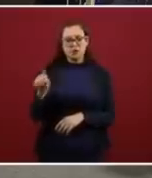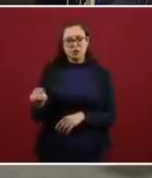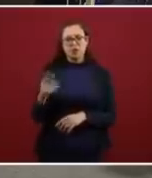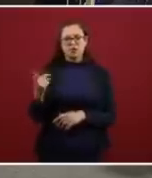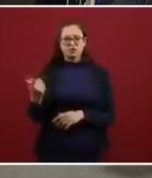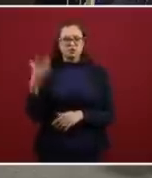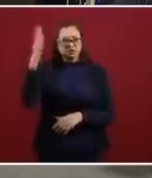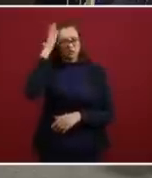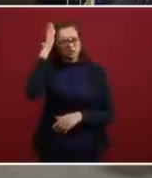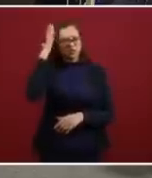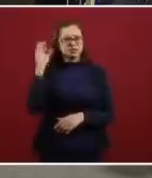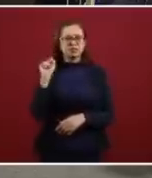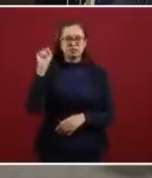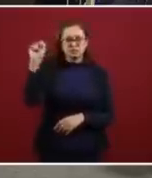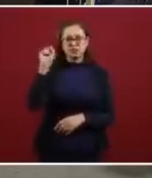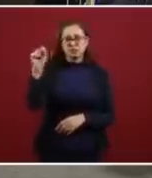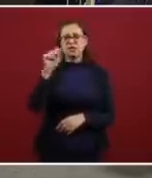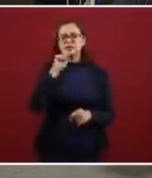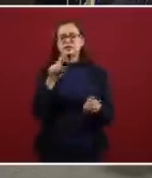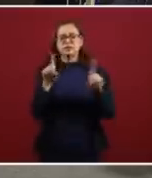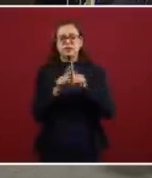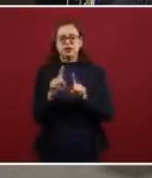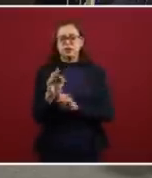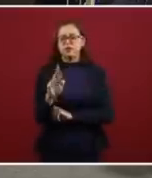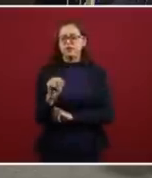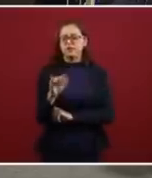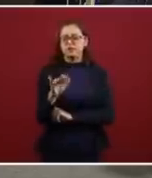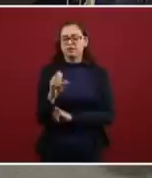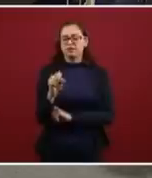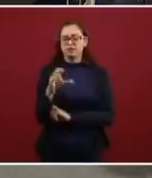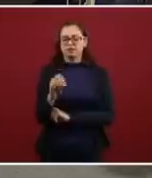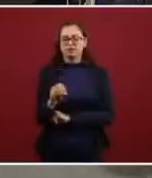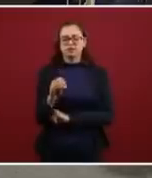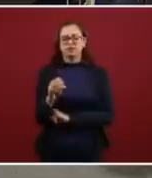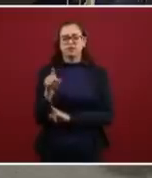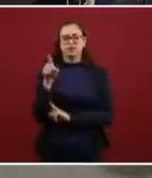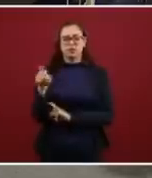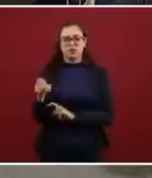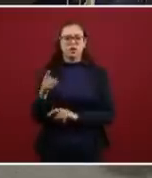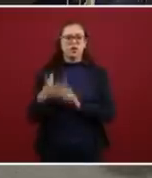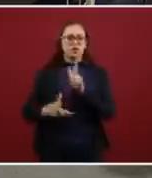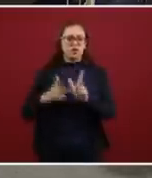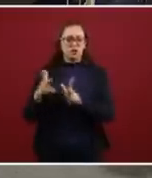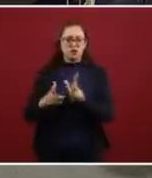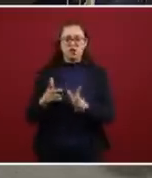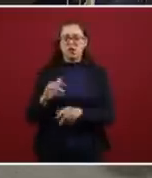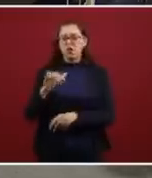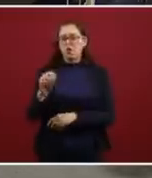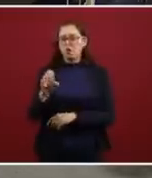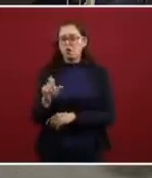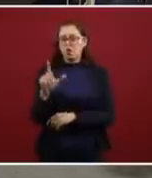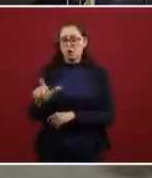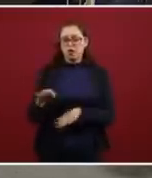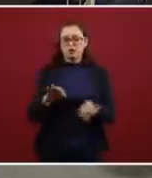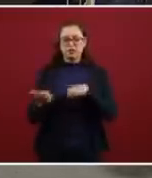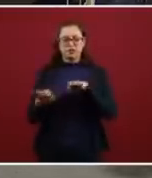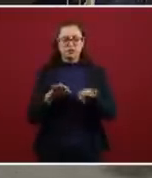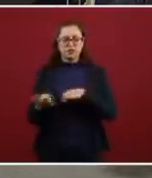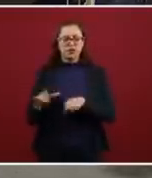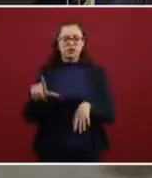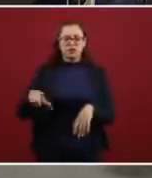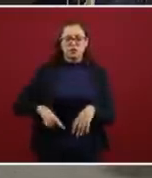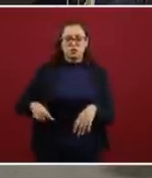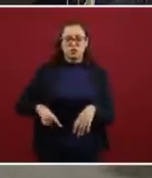Pongo algunos ejemplos, por ejemplo, Francisco Hernández Juárez, 43 años en Ferrocarril, Joel Ayala, 21 años, trabajadores del